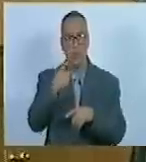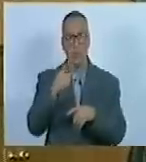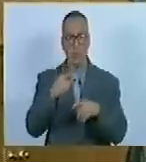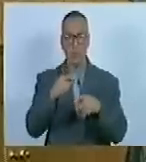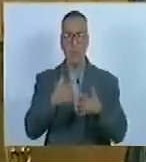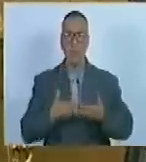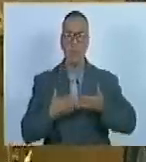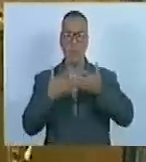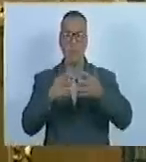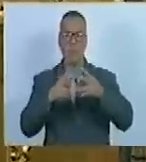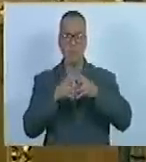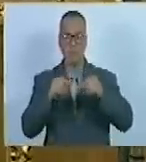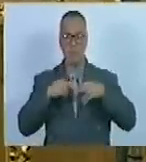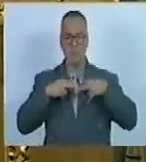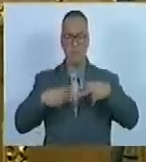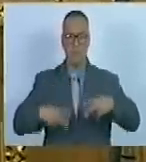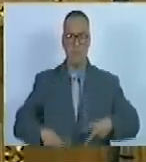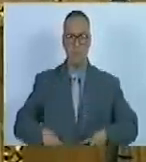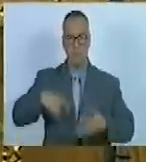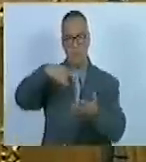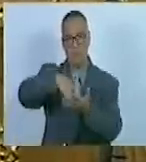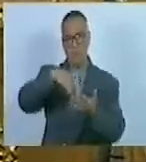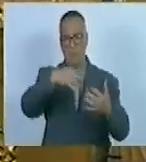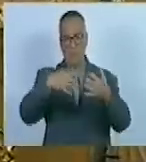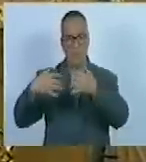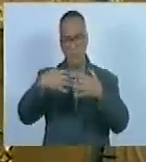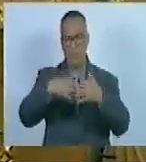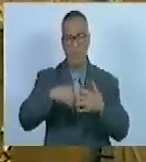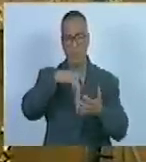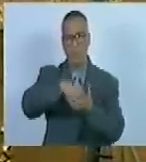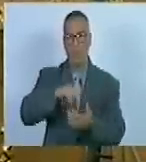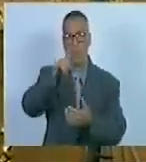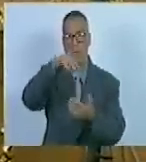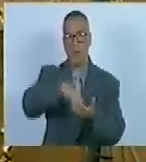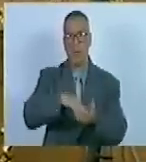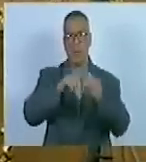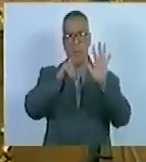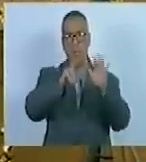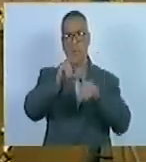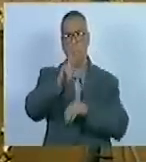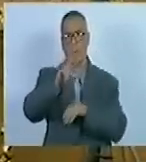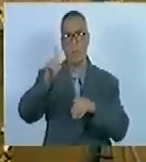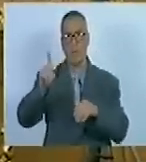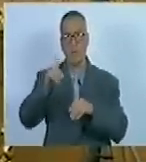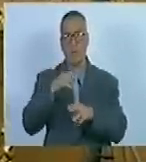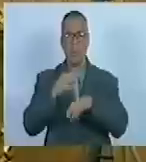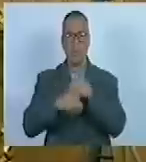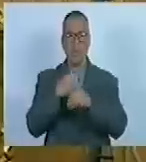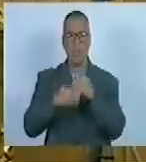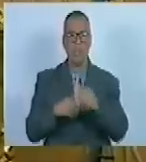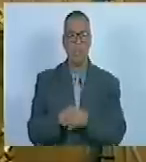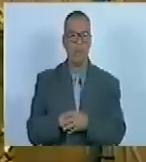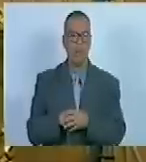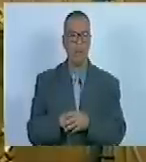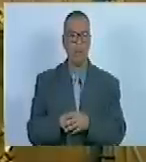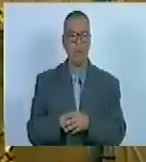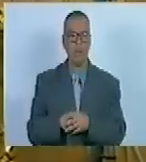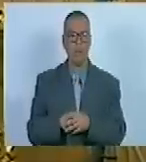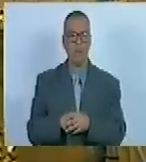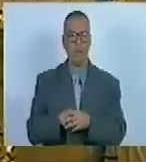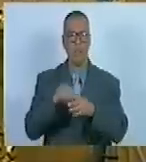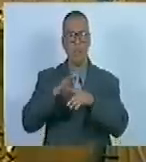vida en la Batalla de Carabobo de 1821, ocurrida